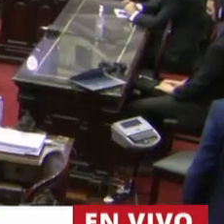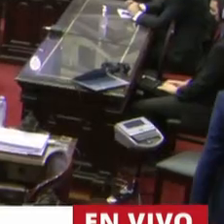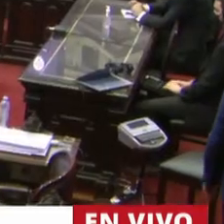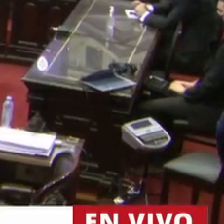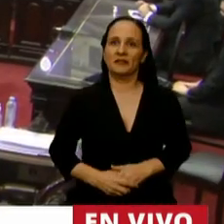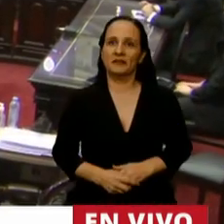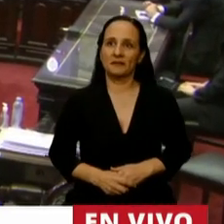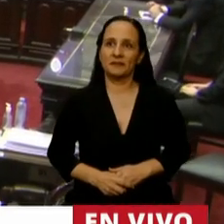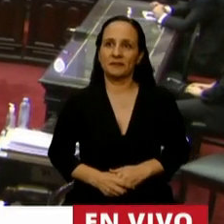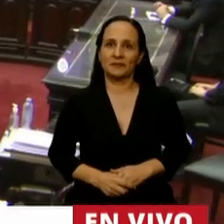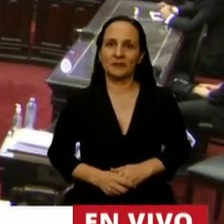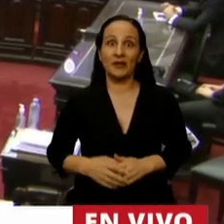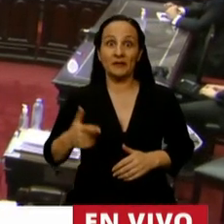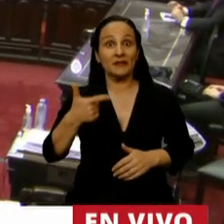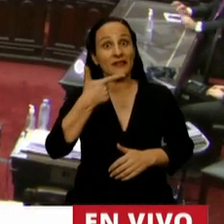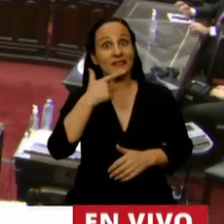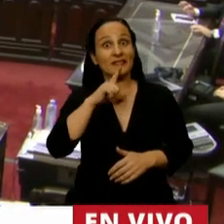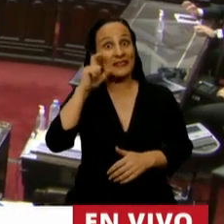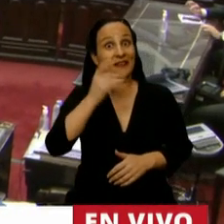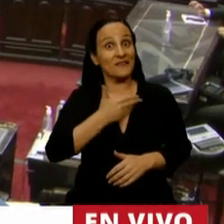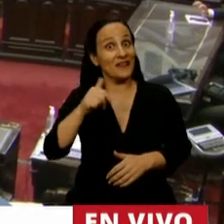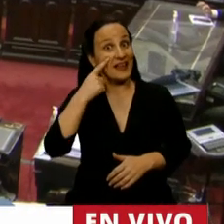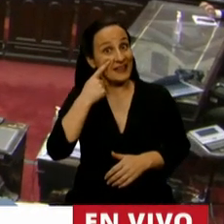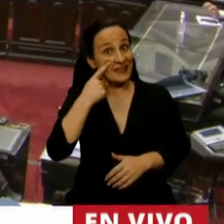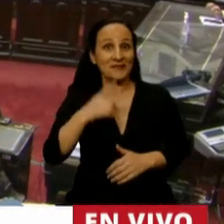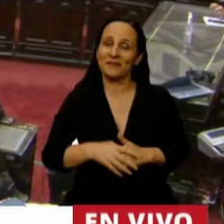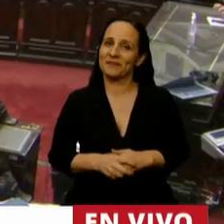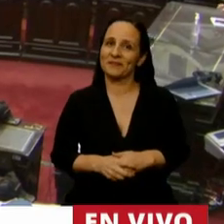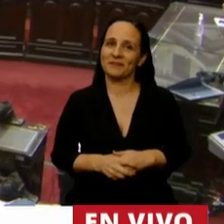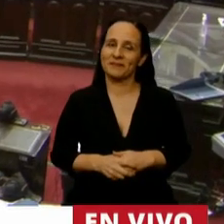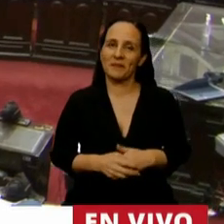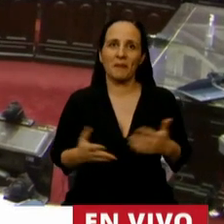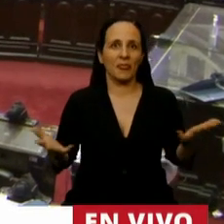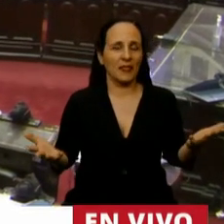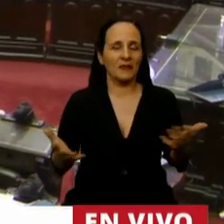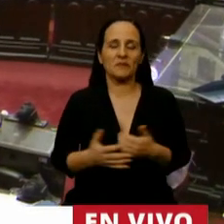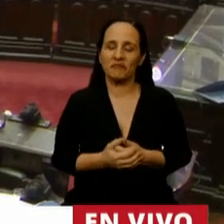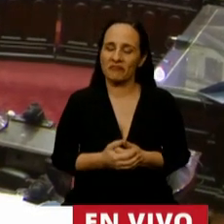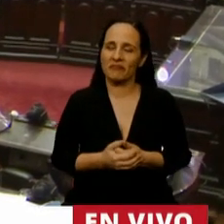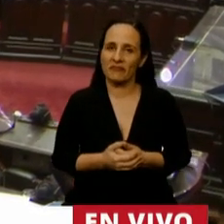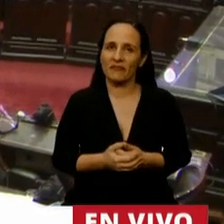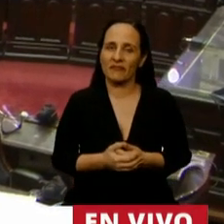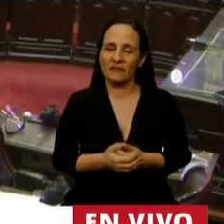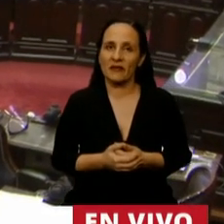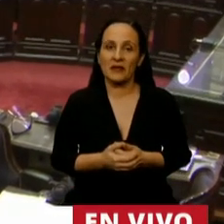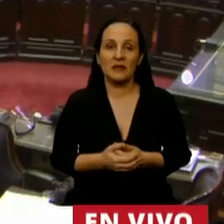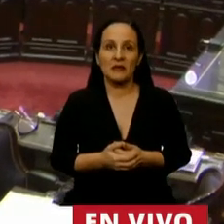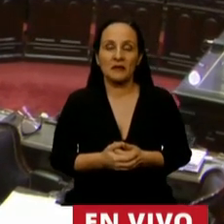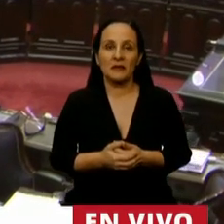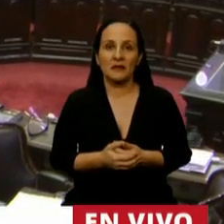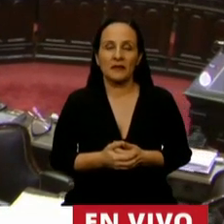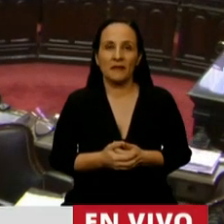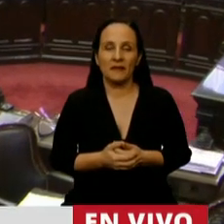gracias presidente bueno insistir en la analogía que vengo haciendo entre navegación y la